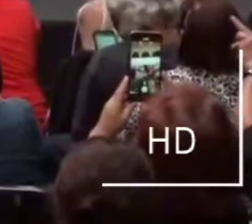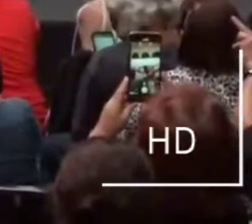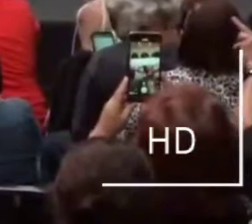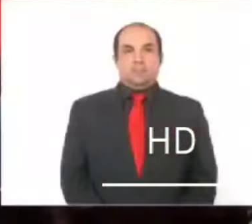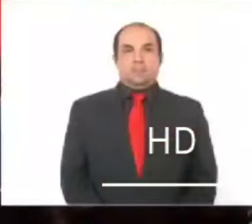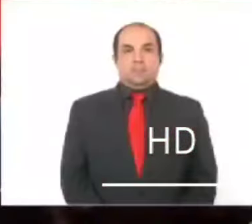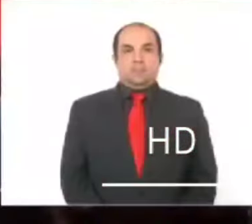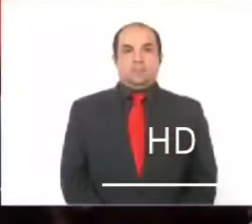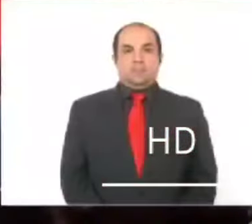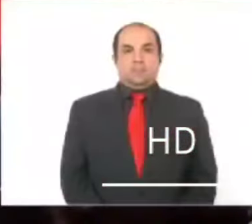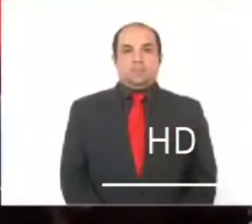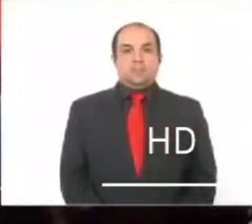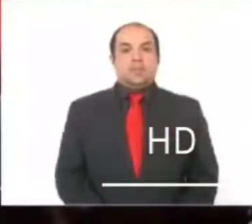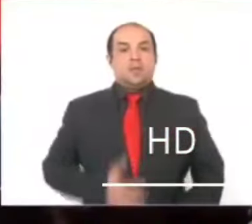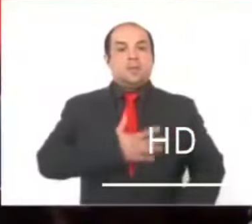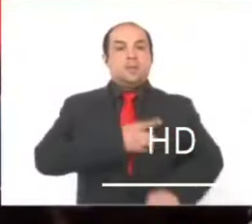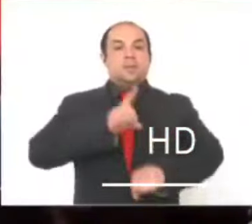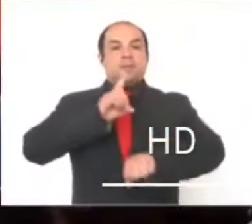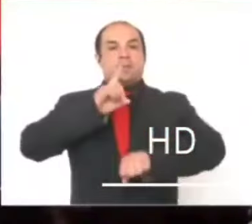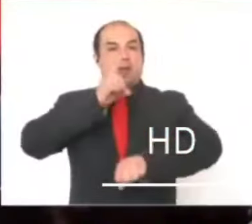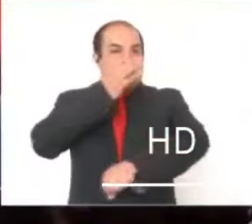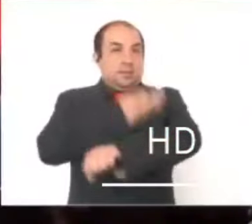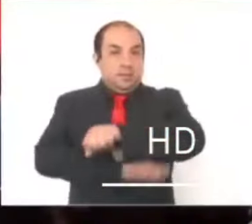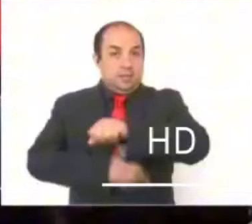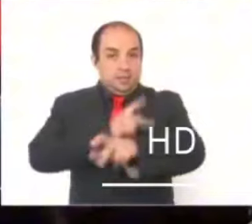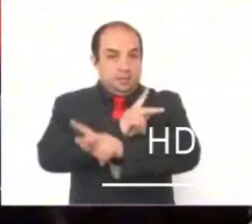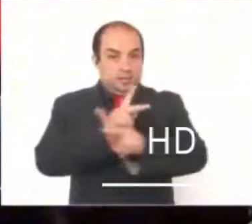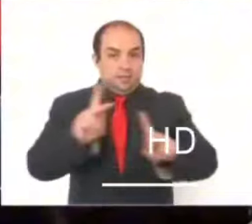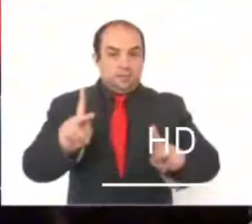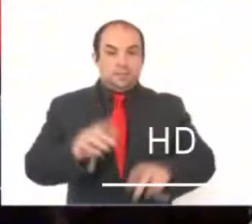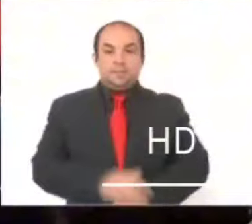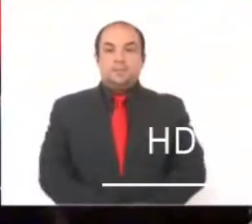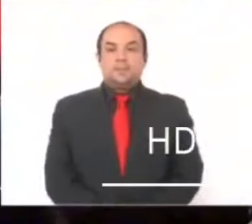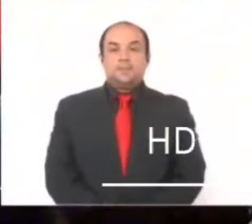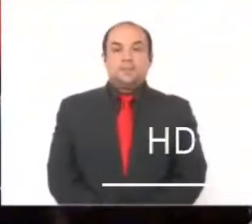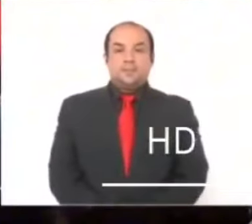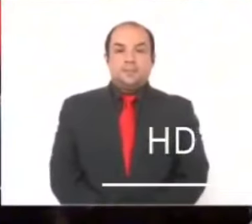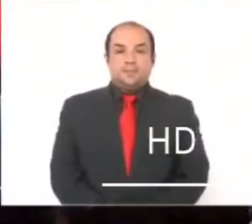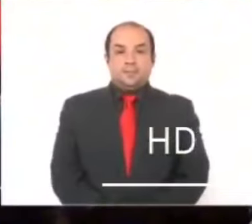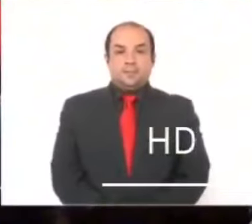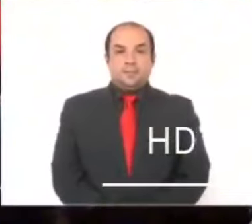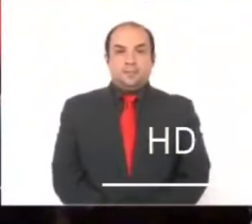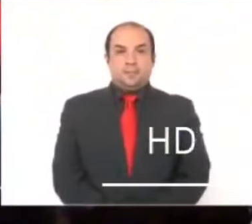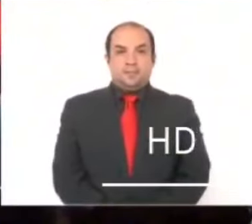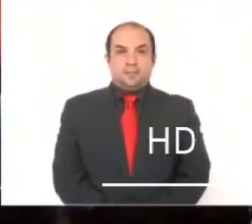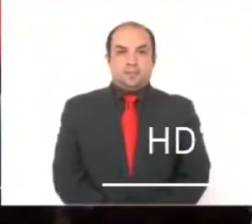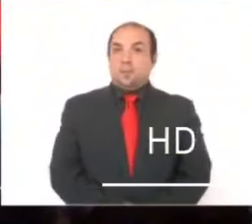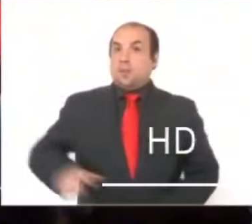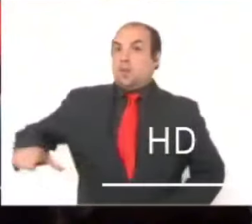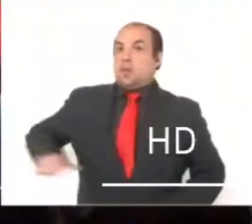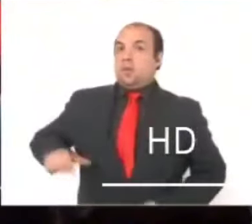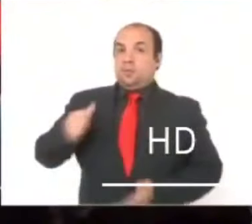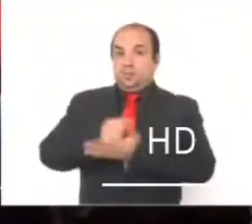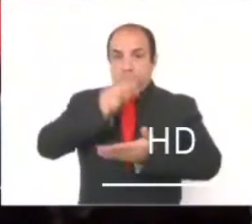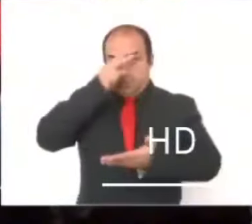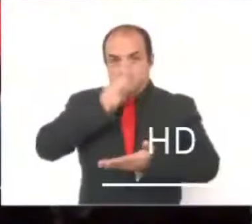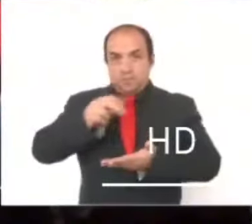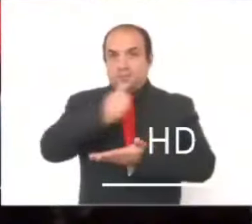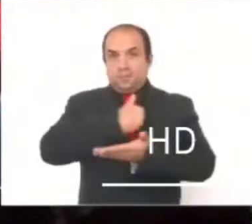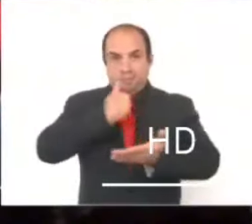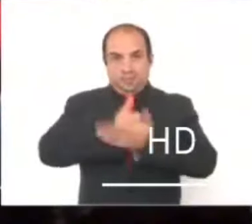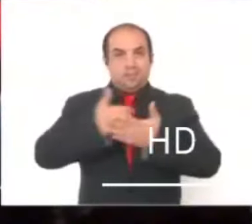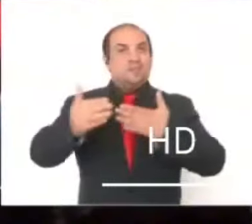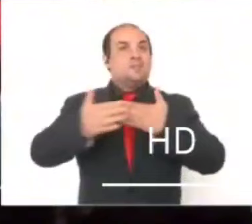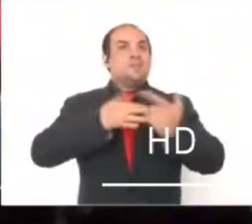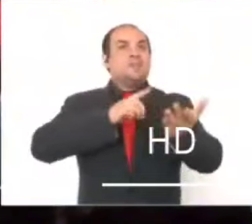Muy buenas tardes, tengan todas y todos ustedes. El gobierno de la Ciudad de México, ciudad